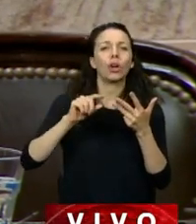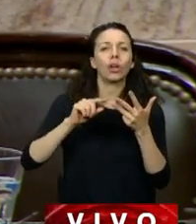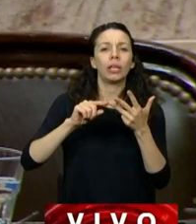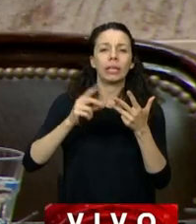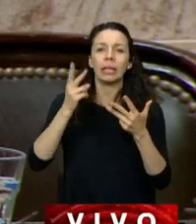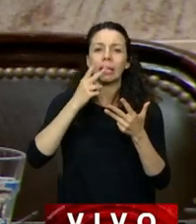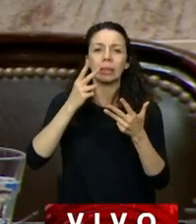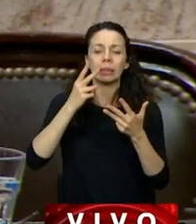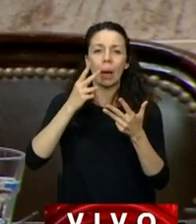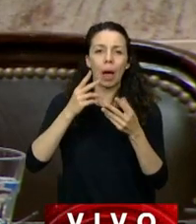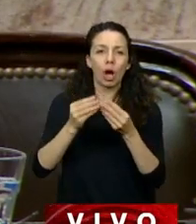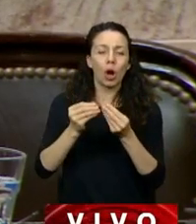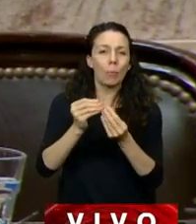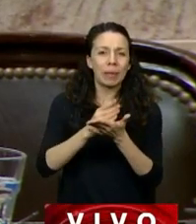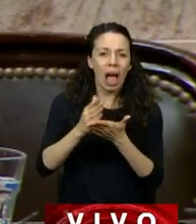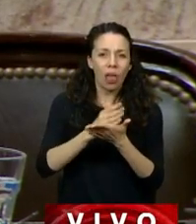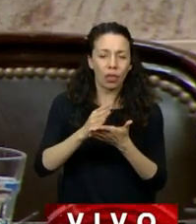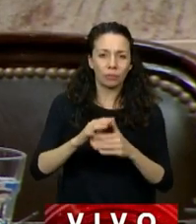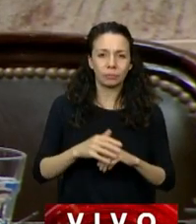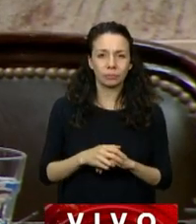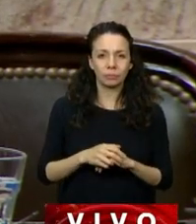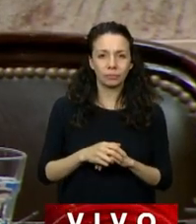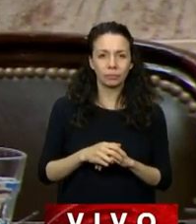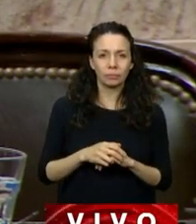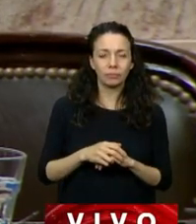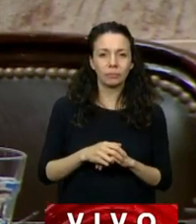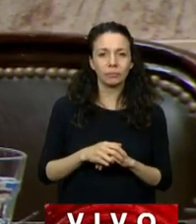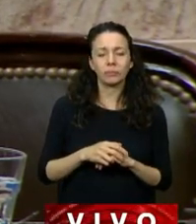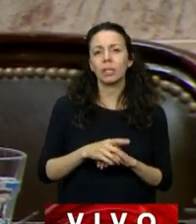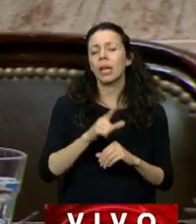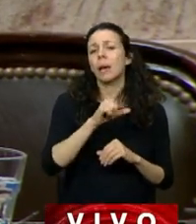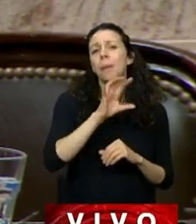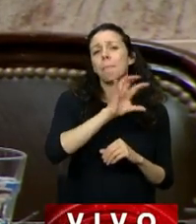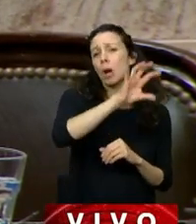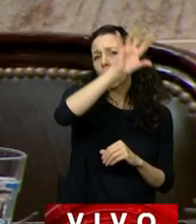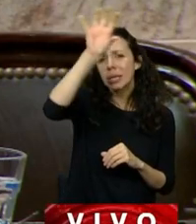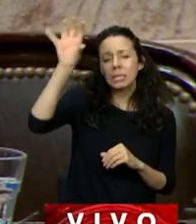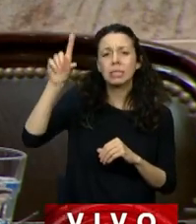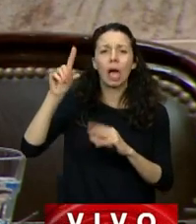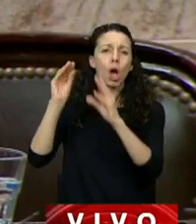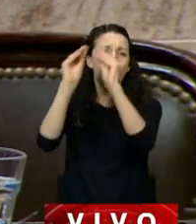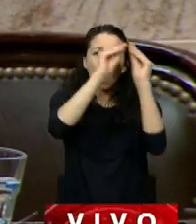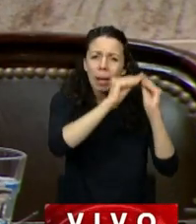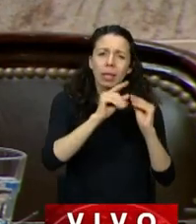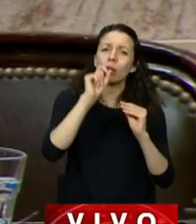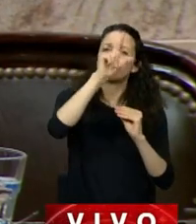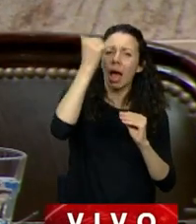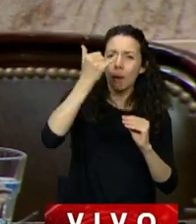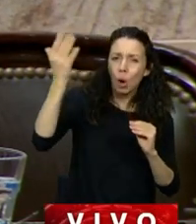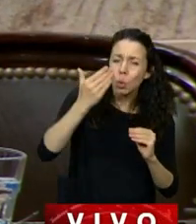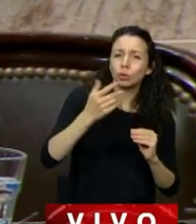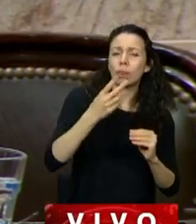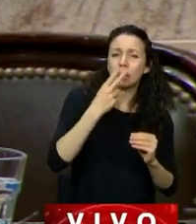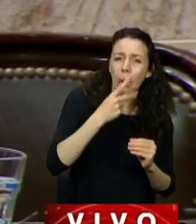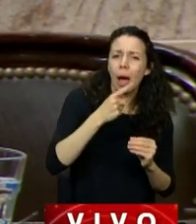el tabaco picado hay acuerdo con todos los compañeros de las provincias Tabacalera con los